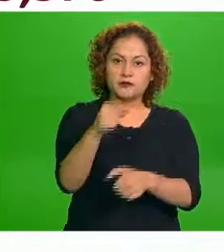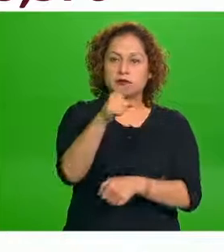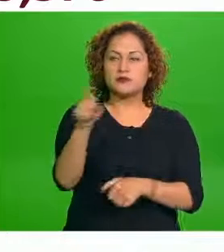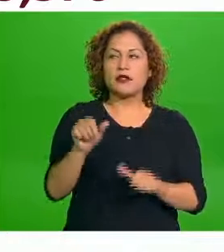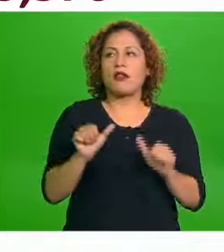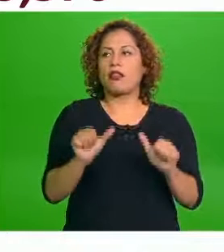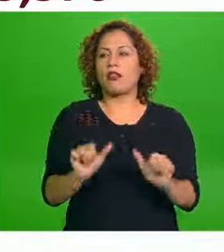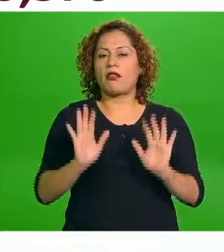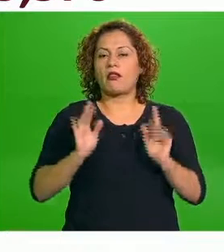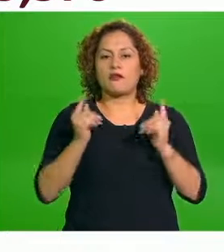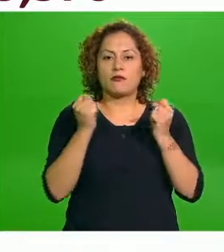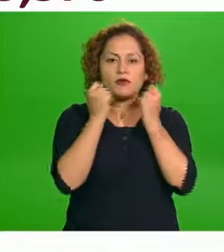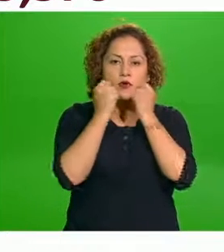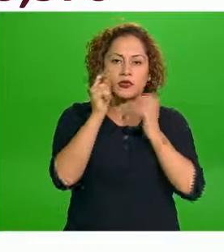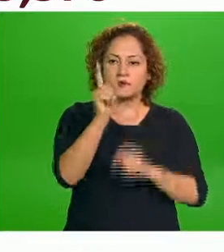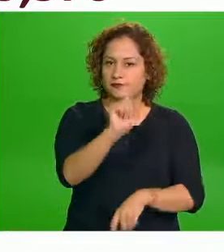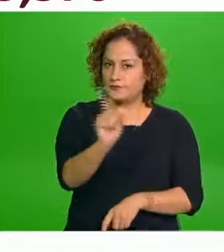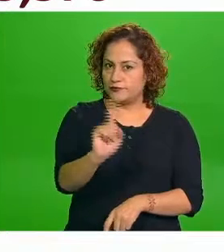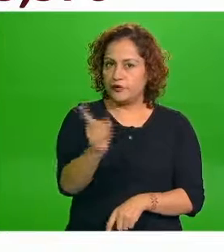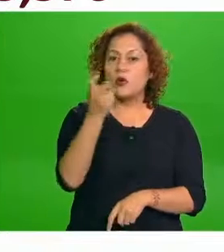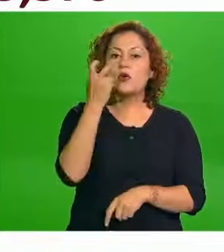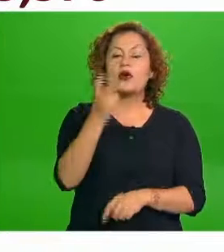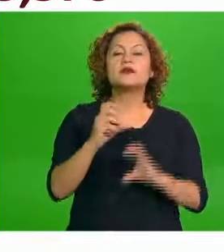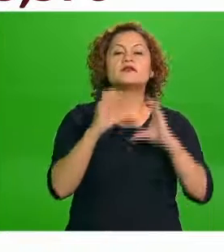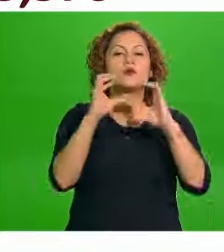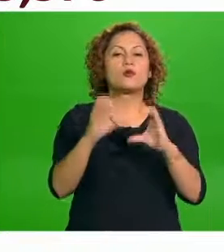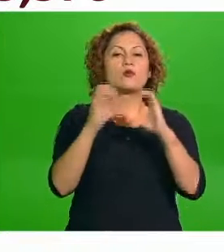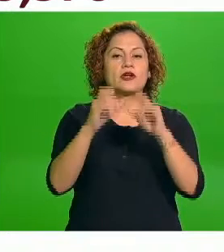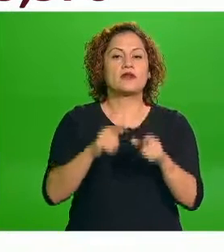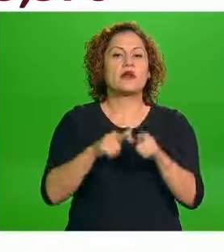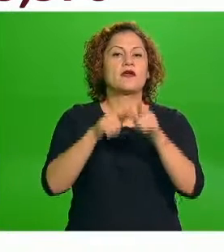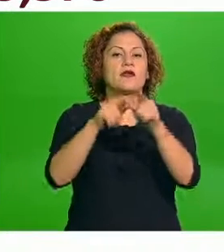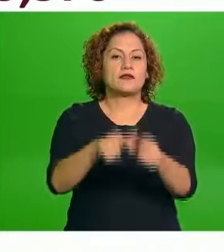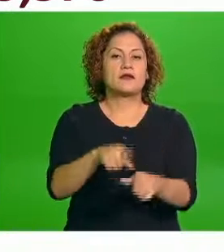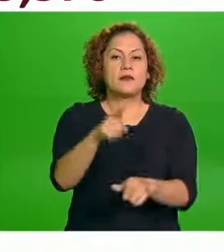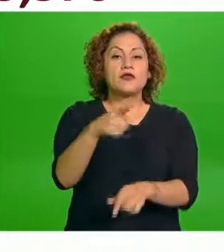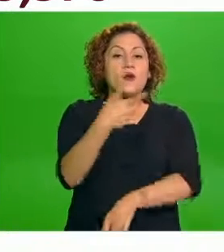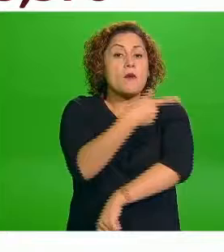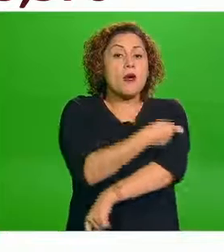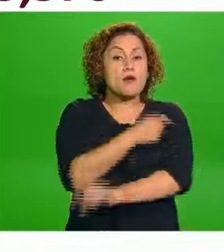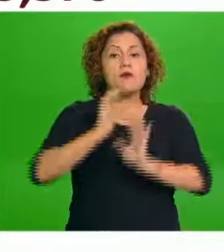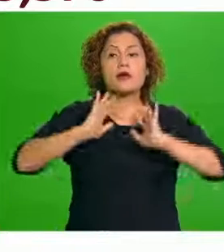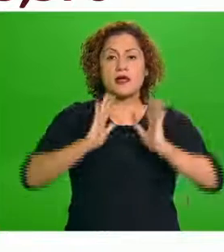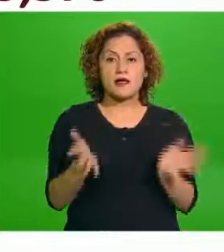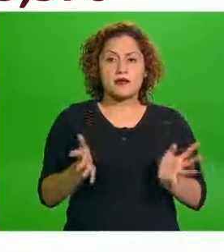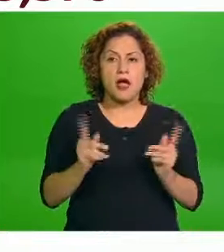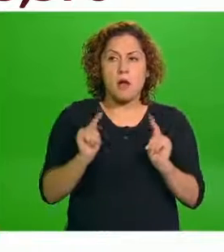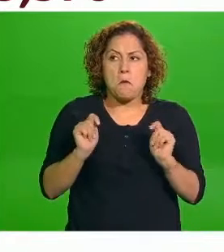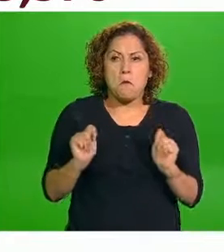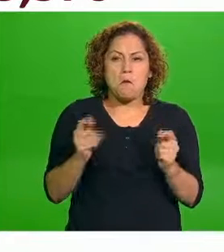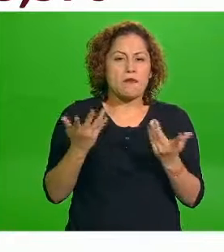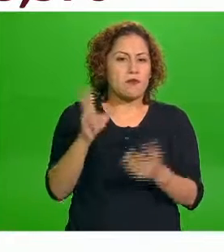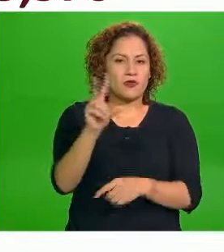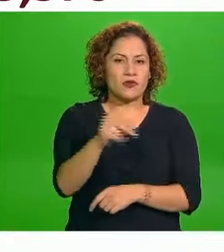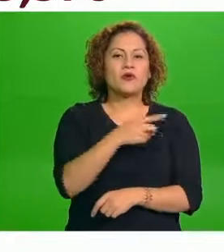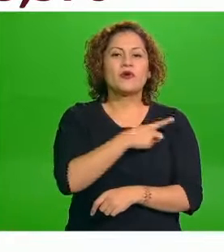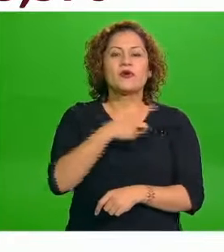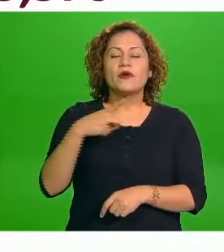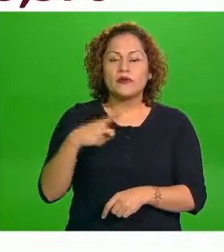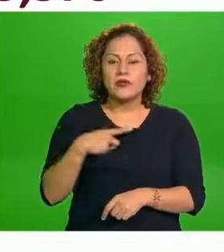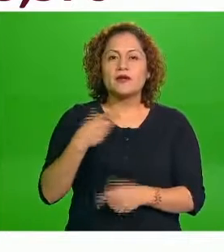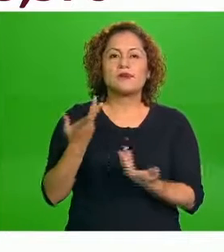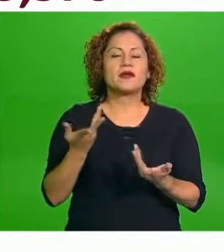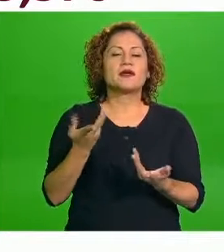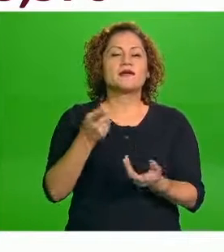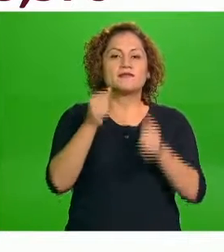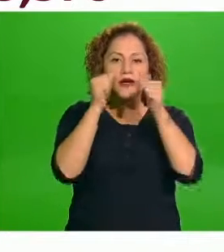disminuir obviamente la cadena de contagio, pero no significa que si estás vacunado pues no te vas a enfermar. Entonces, es algo que tenemos que dejar muy claro